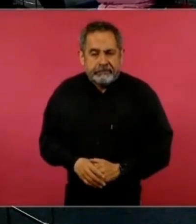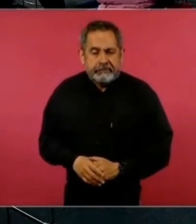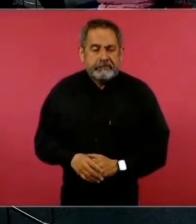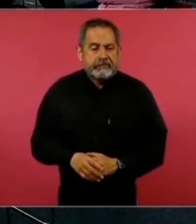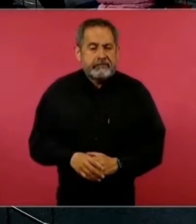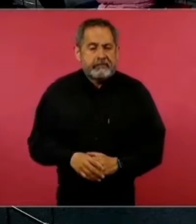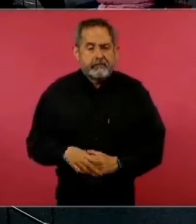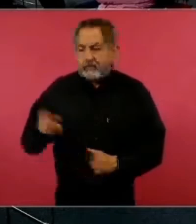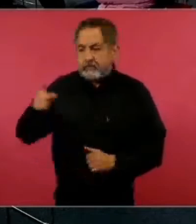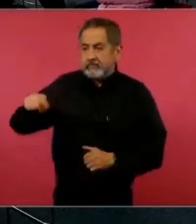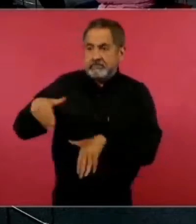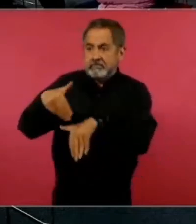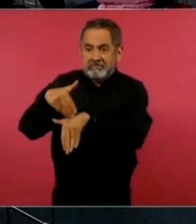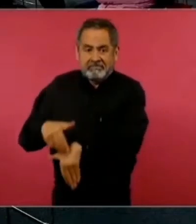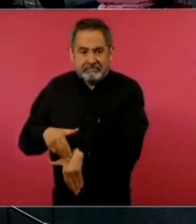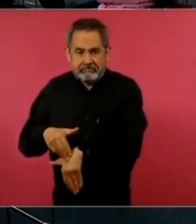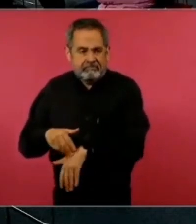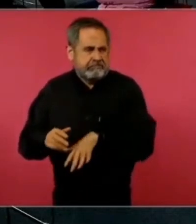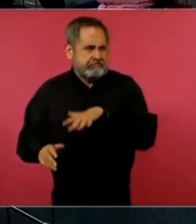subordinar al ejército